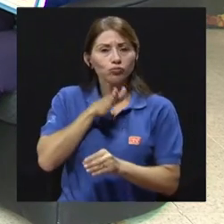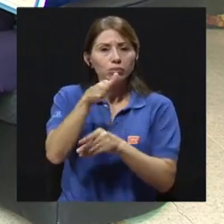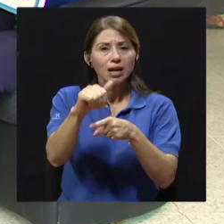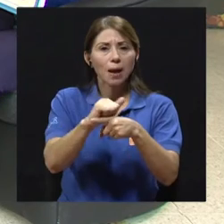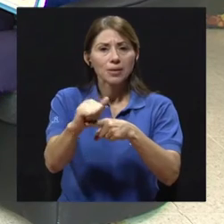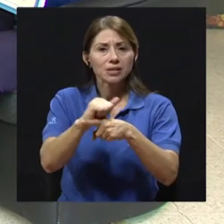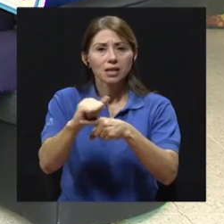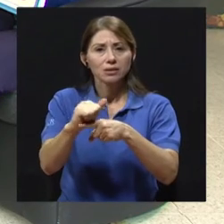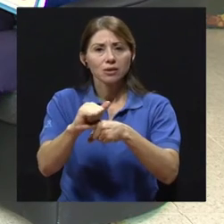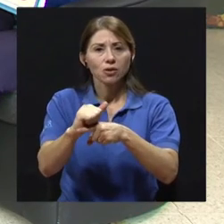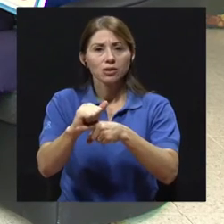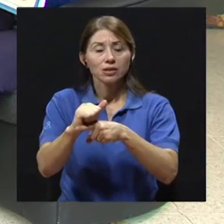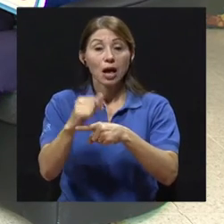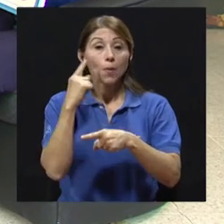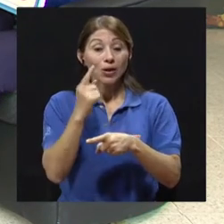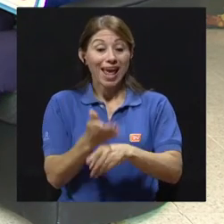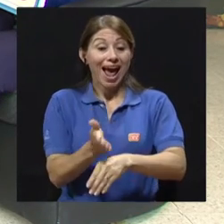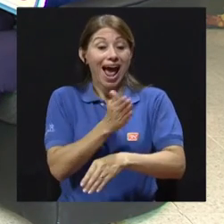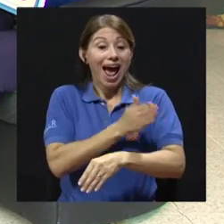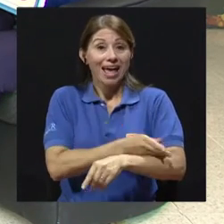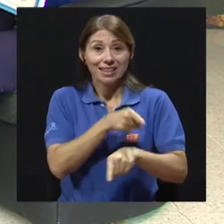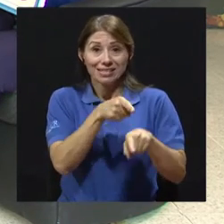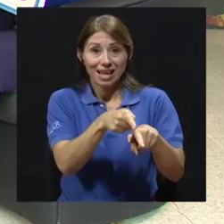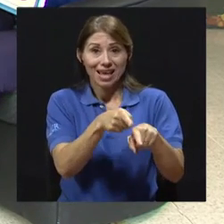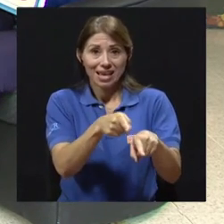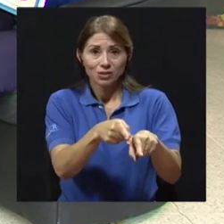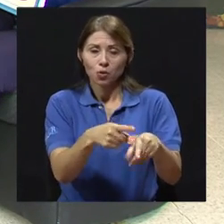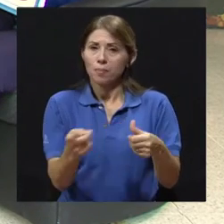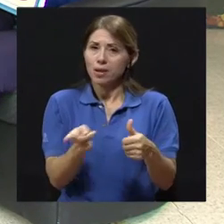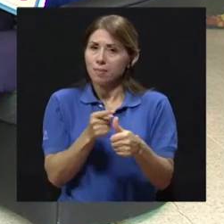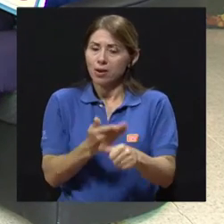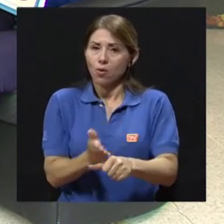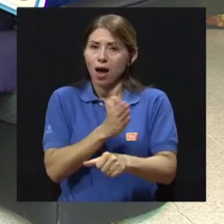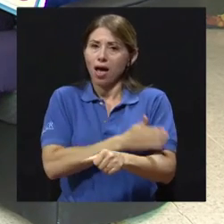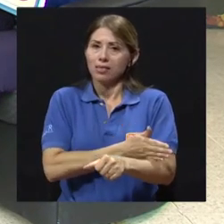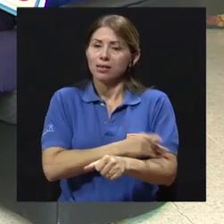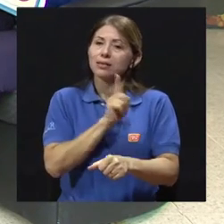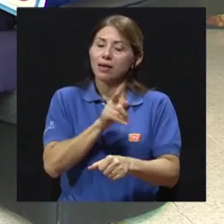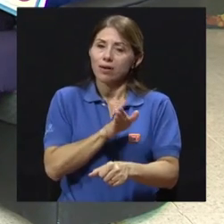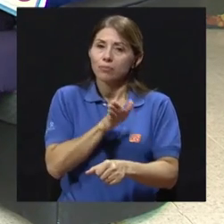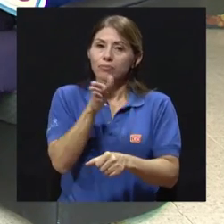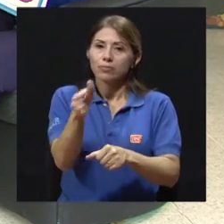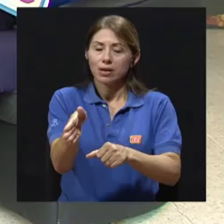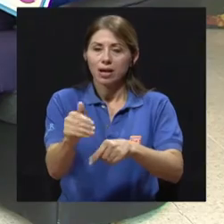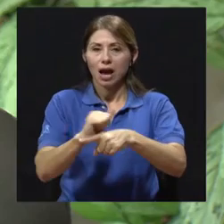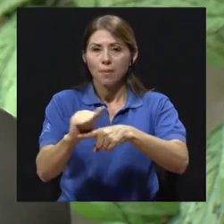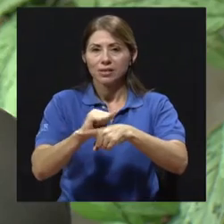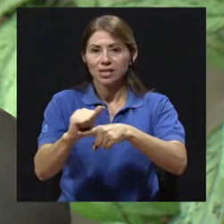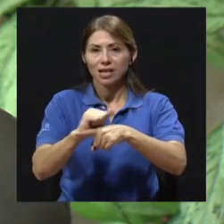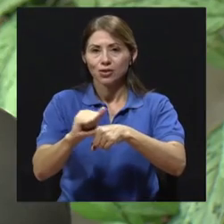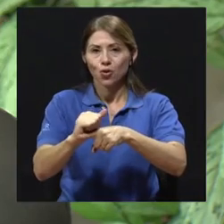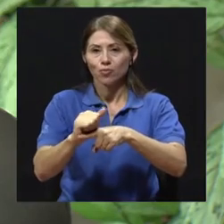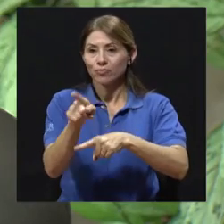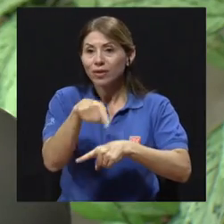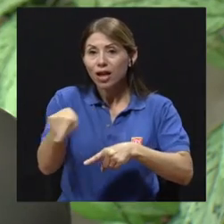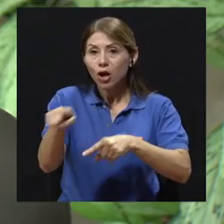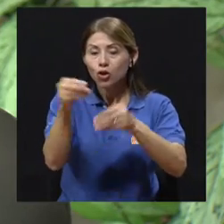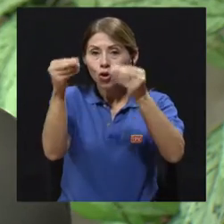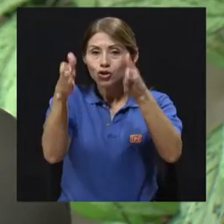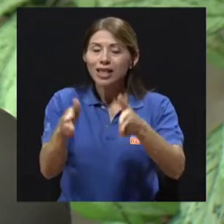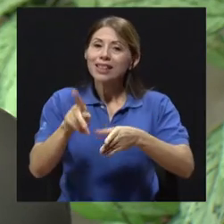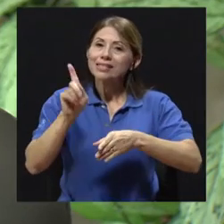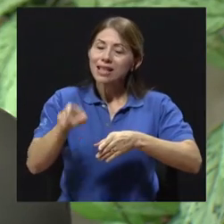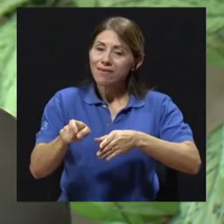presentar este material a los alumnos, sí hay que recibir una capacitación. Entonces los docentes, en teoría, deberían de ser